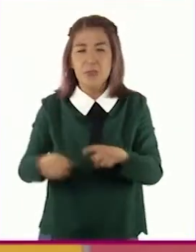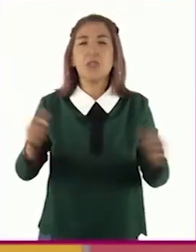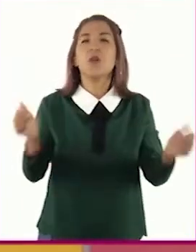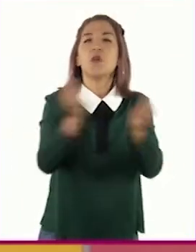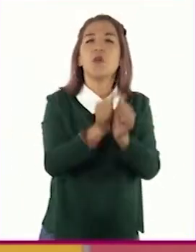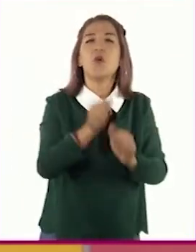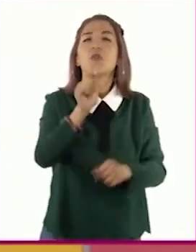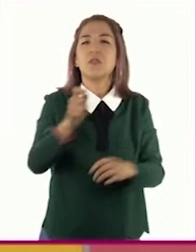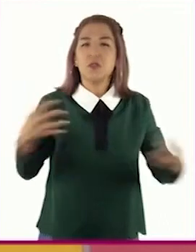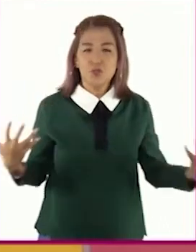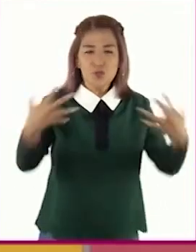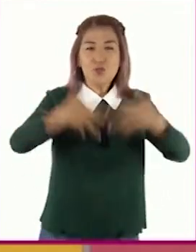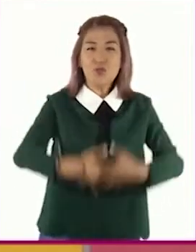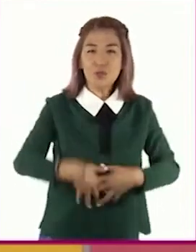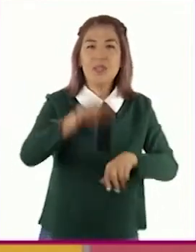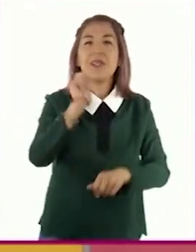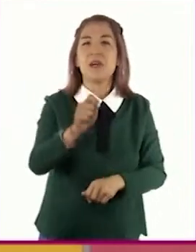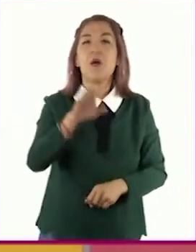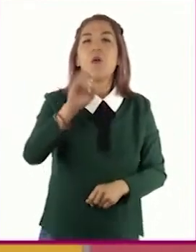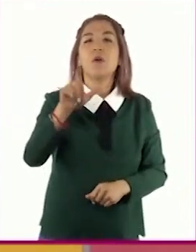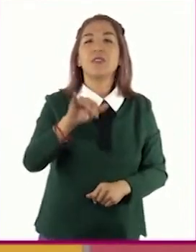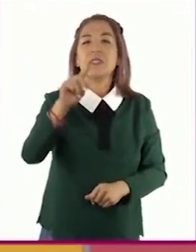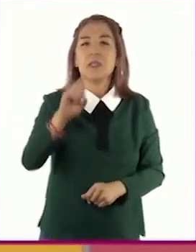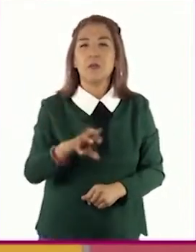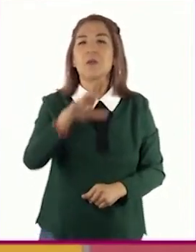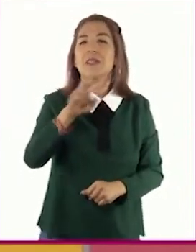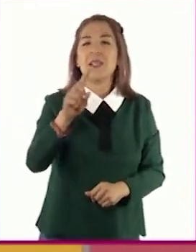mediante una reacción de óxido-reducción. ¿Sí?